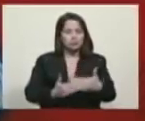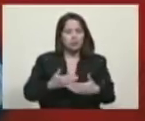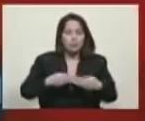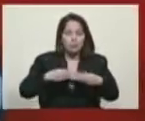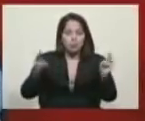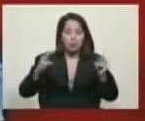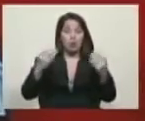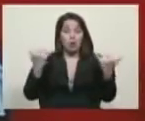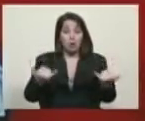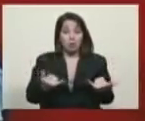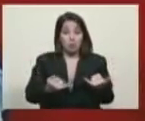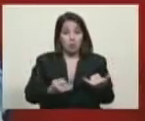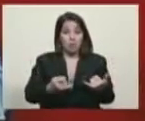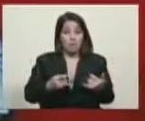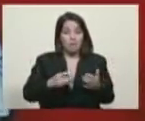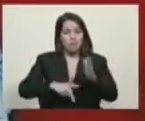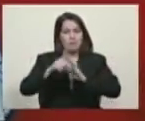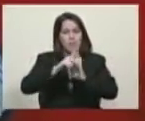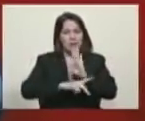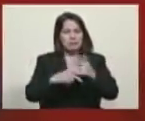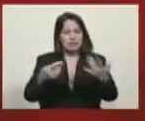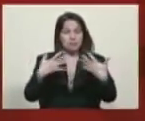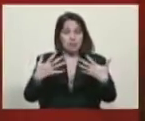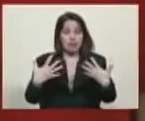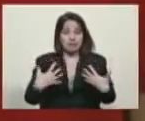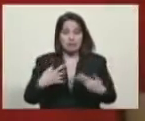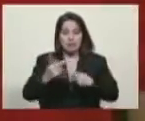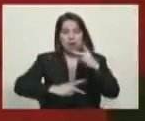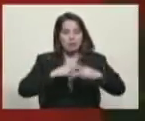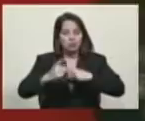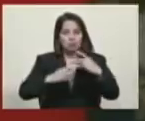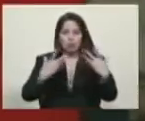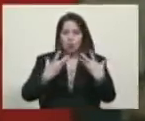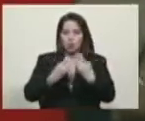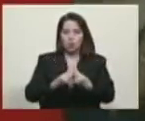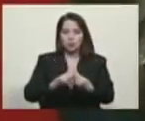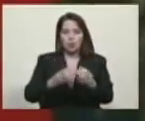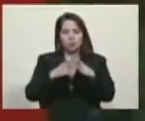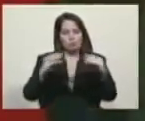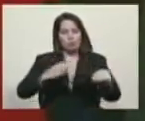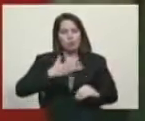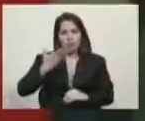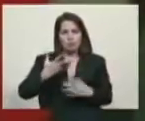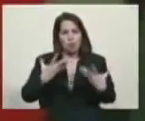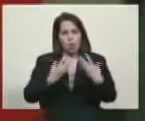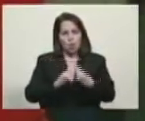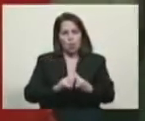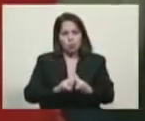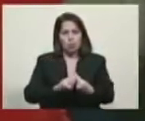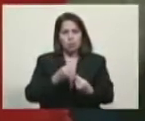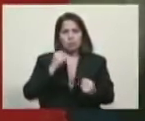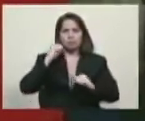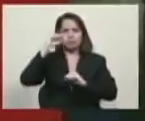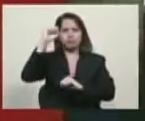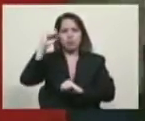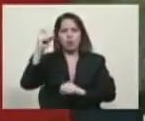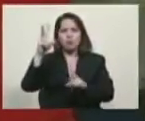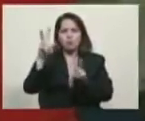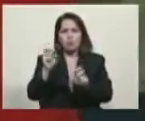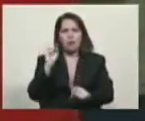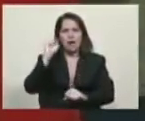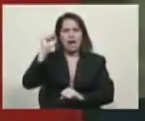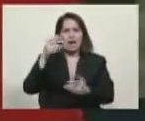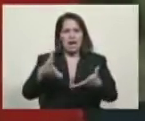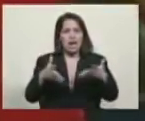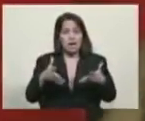marco del plan de emergencia la producción de nuestro país. Juntos todo es posible y juntos vamos a lograr nuevas victorias a